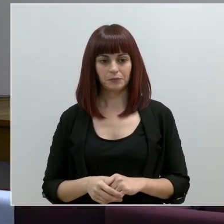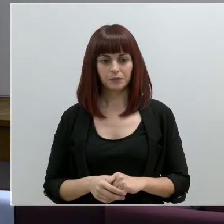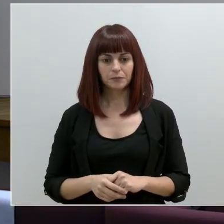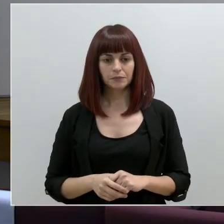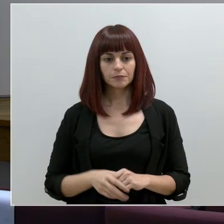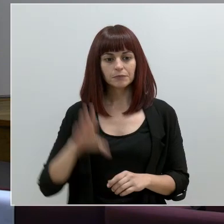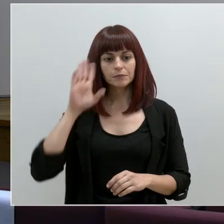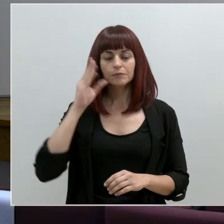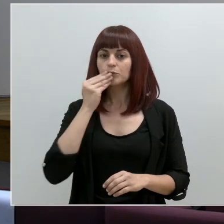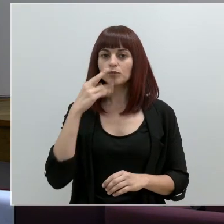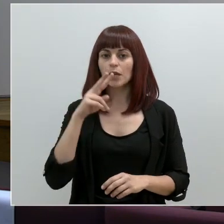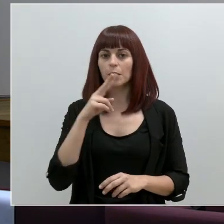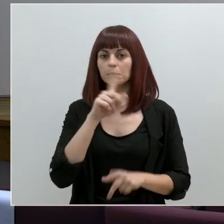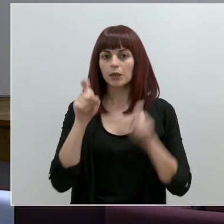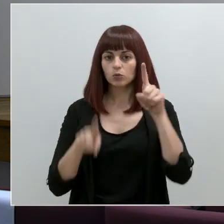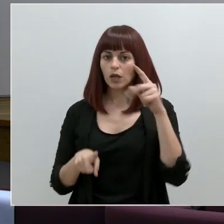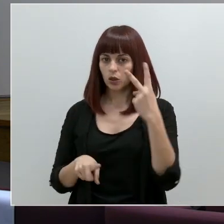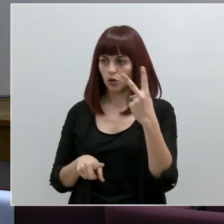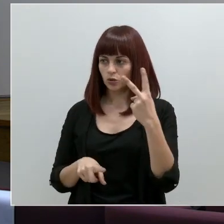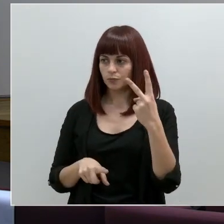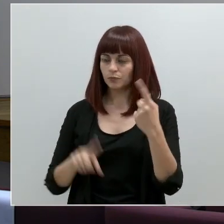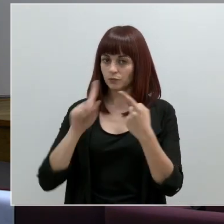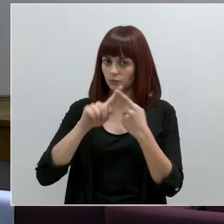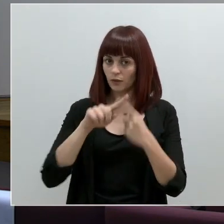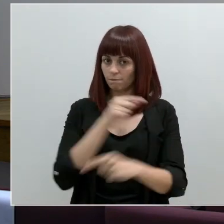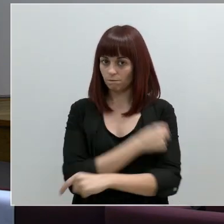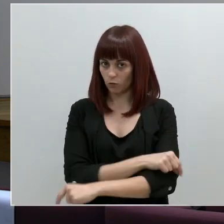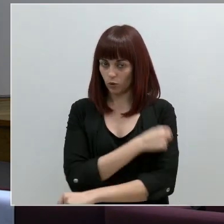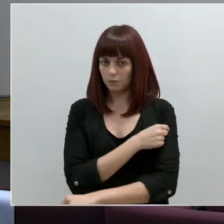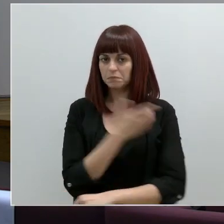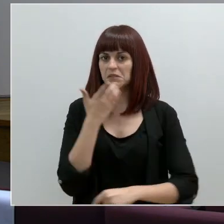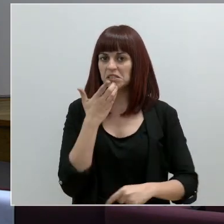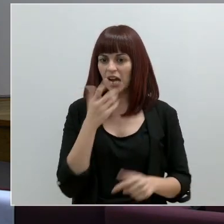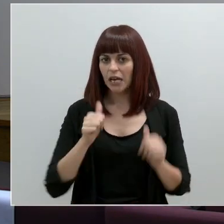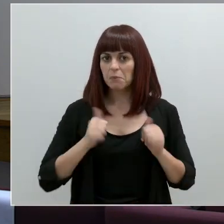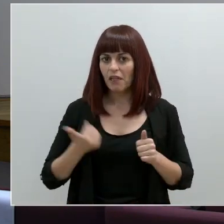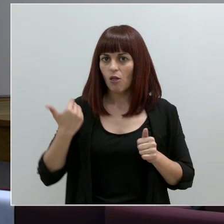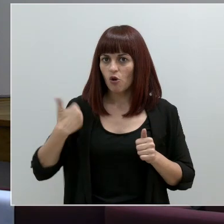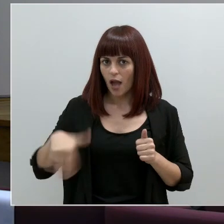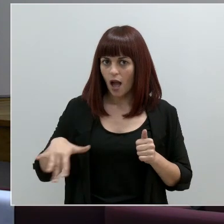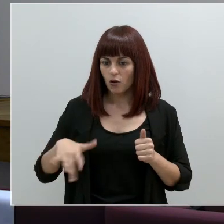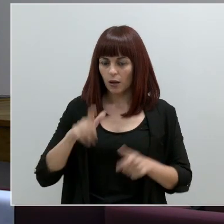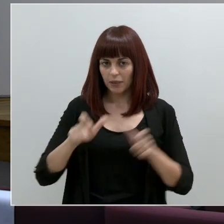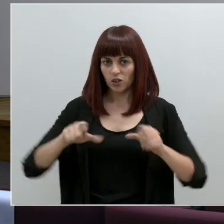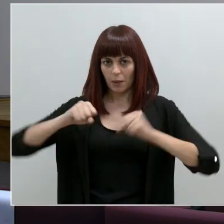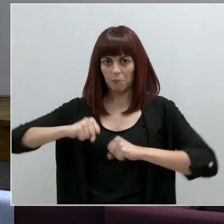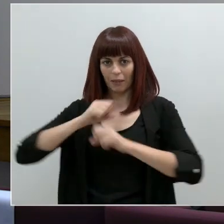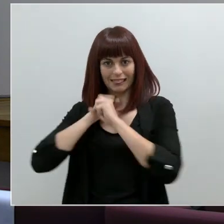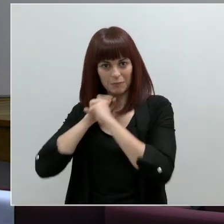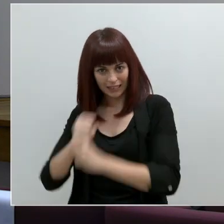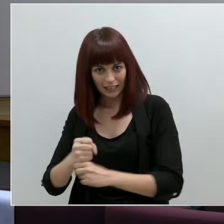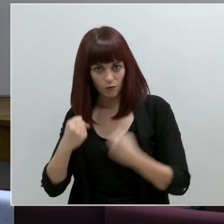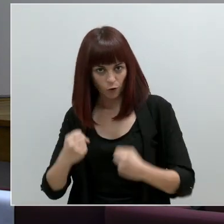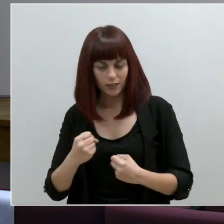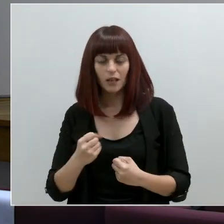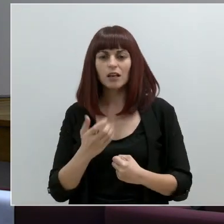Hola, buenas, dos preguntitas. Una es sobre la vacunación, si se ha empezado ya con los grandes dependientes y si nos puede recordar cómo